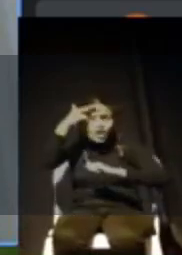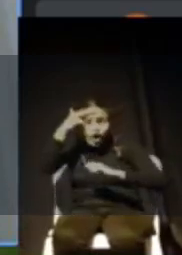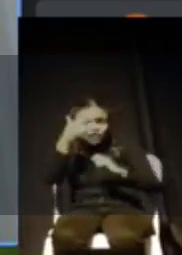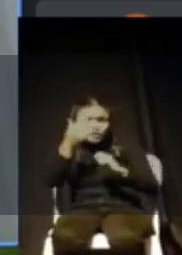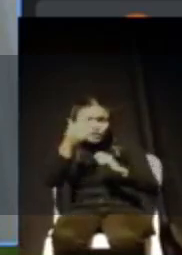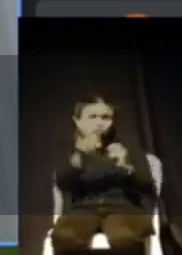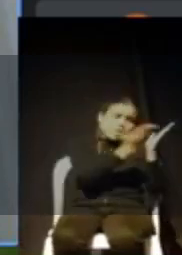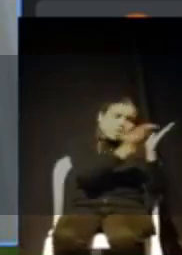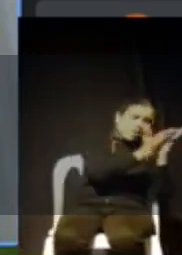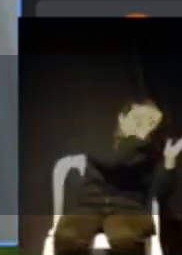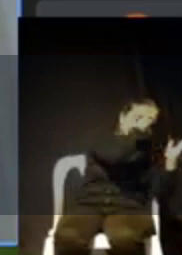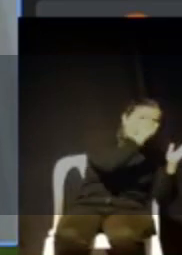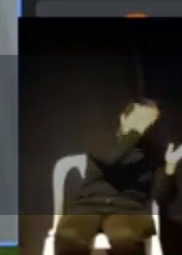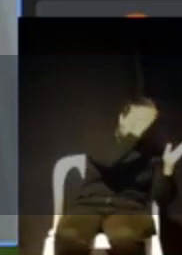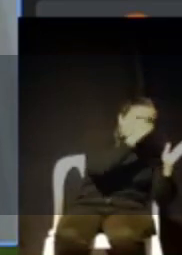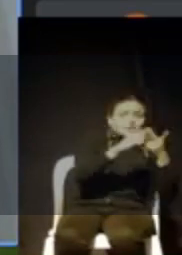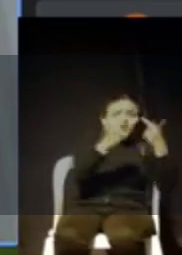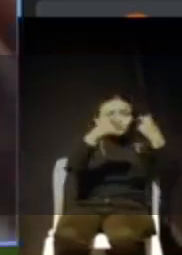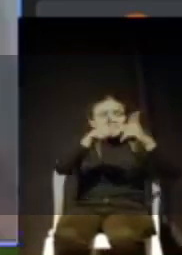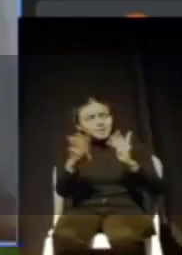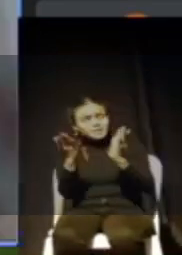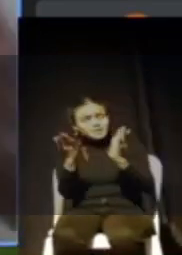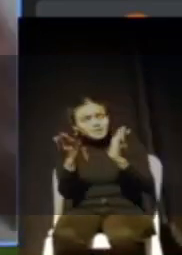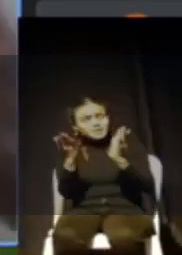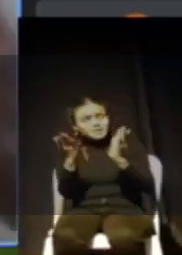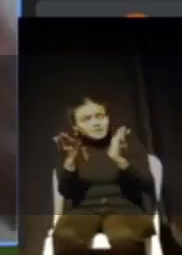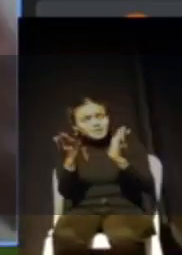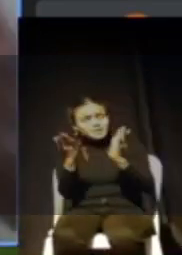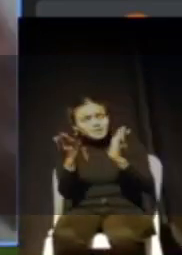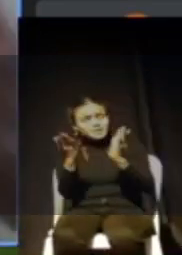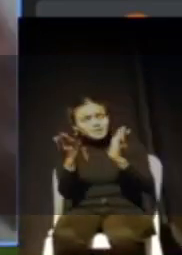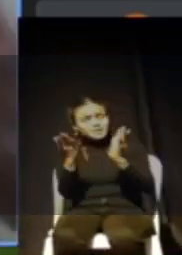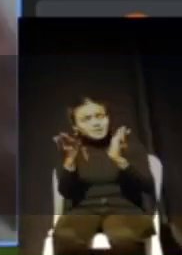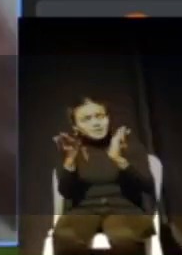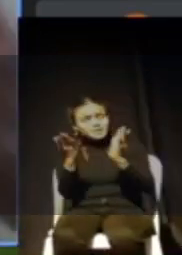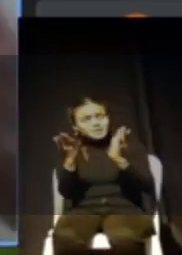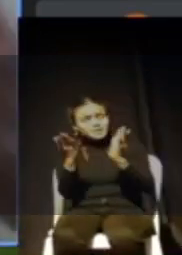nuestras tierras, ¿no? O sea, ¿hasta cuándo seguiremos